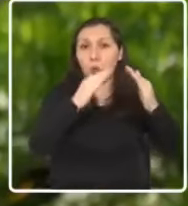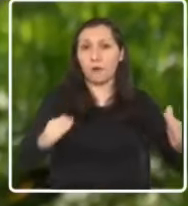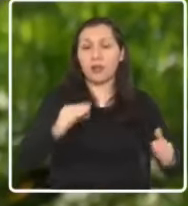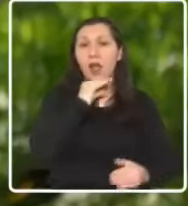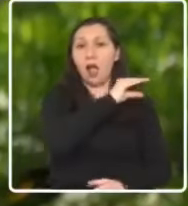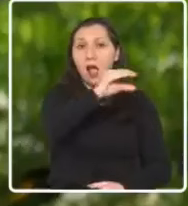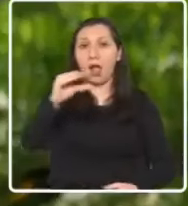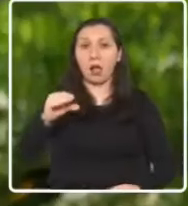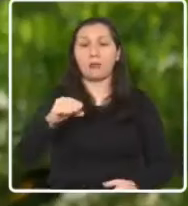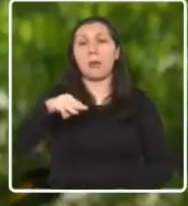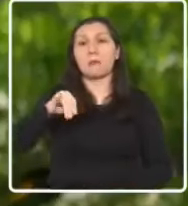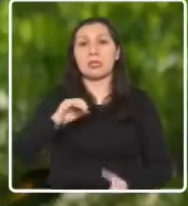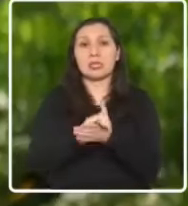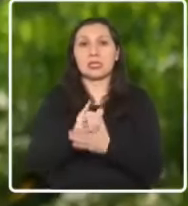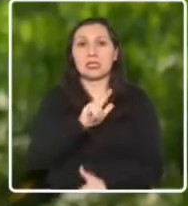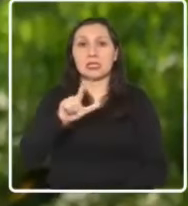rural en Michilla,